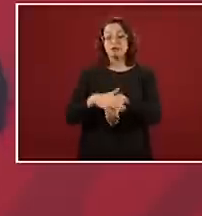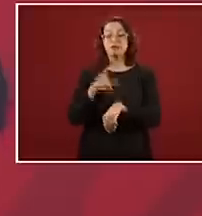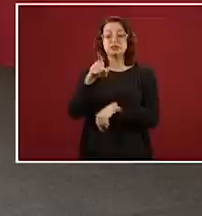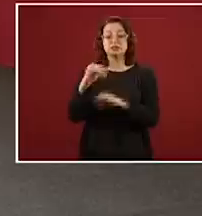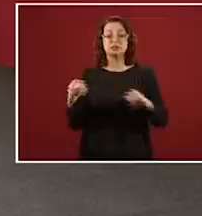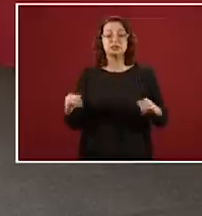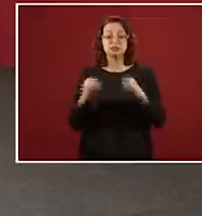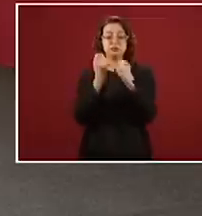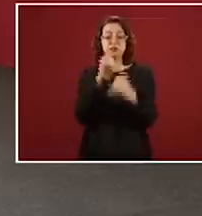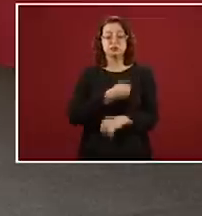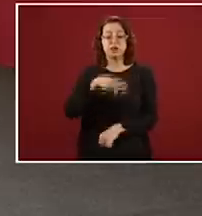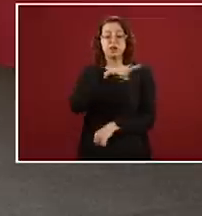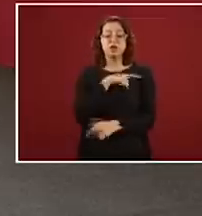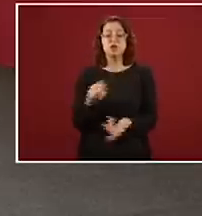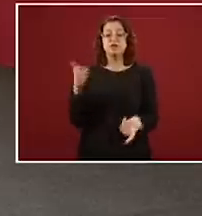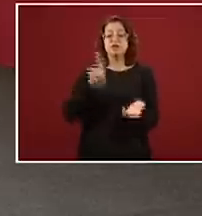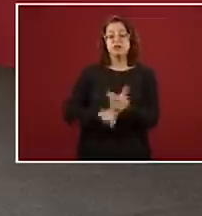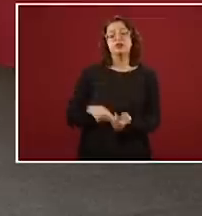institutos de salud,